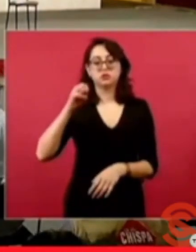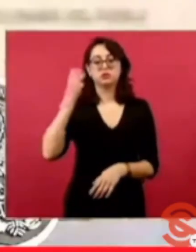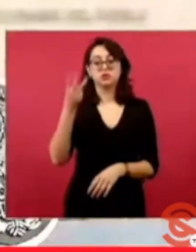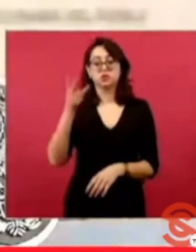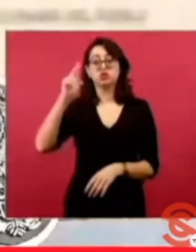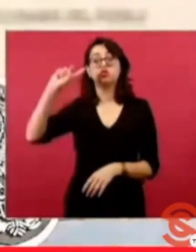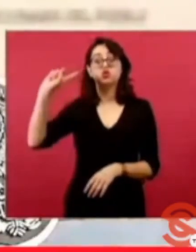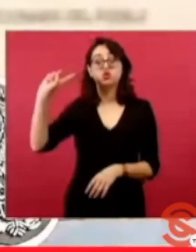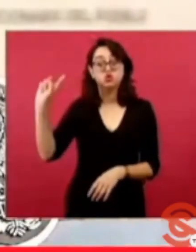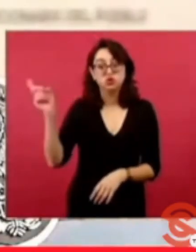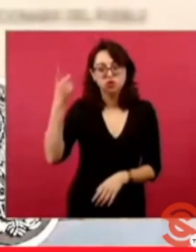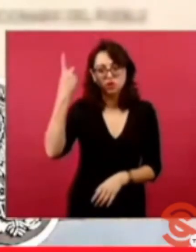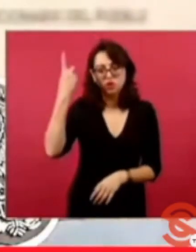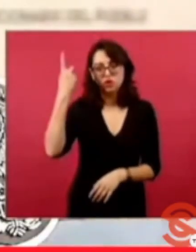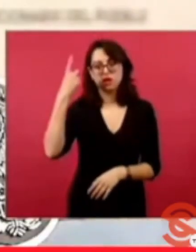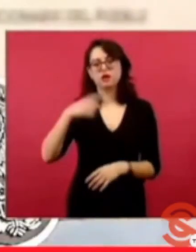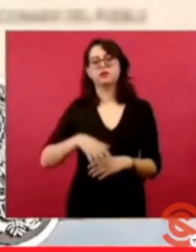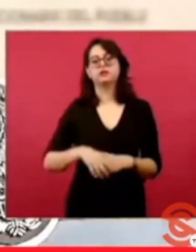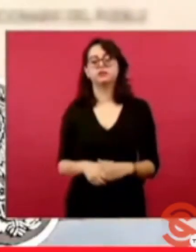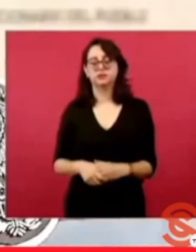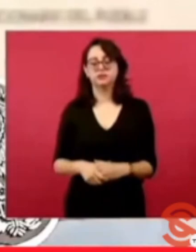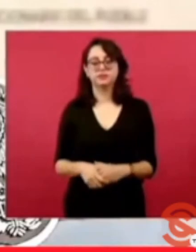420.753.293 dólares y